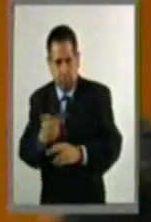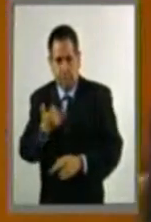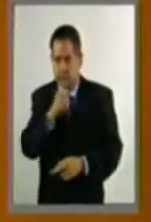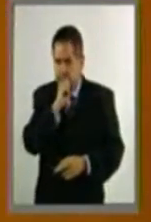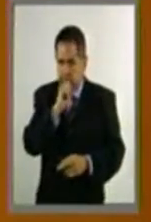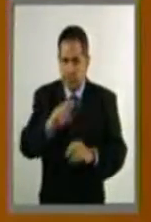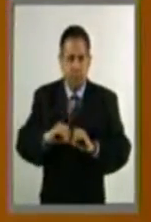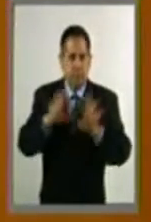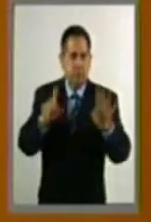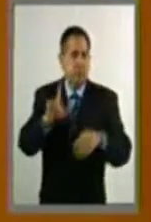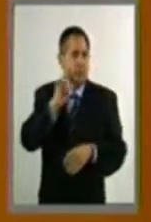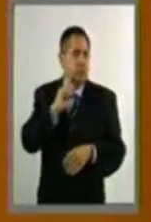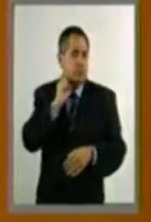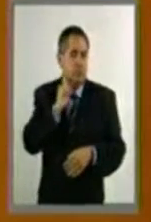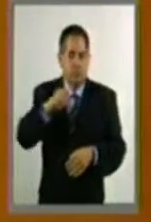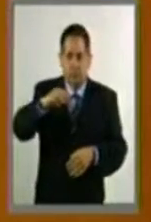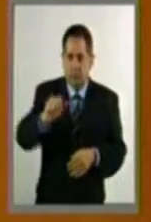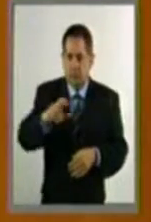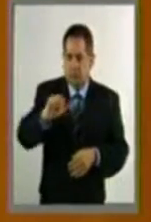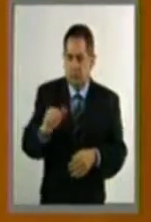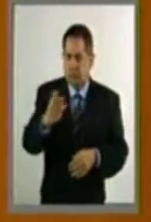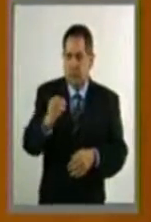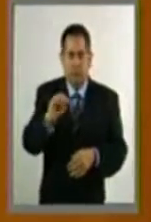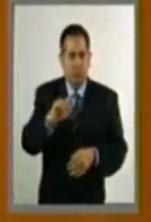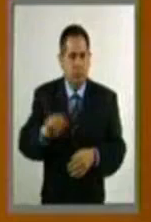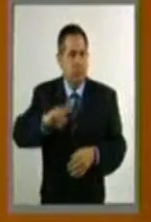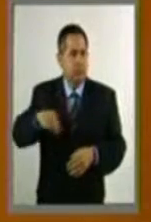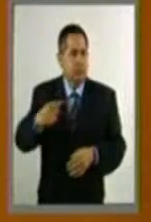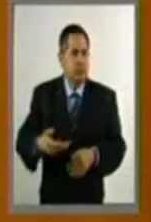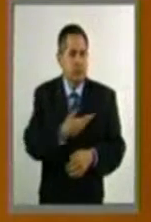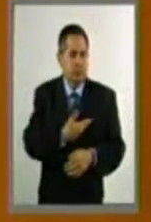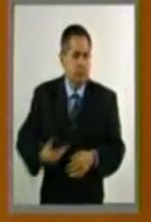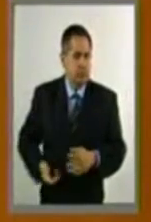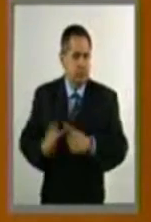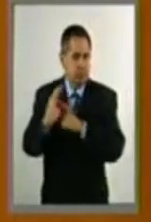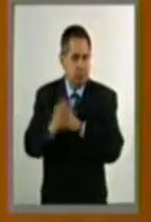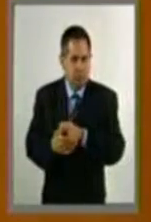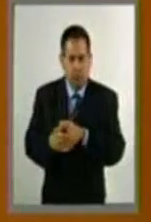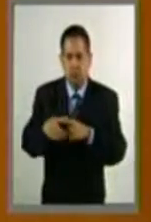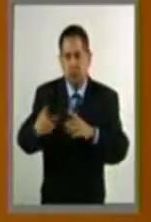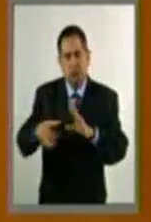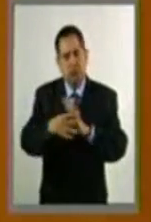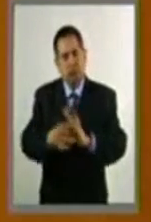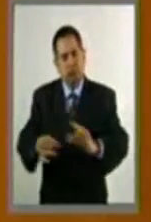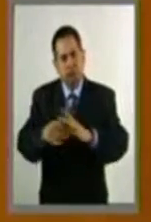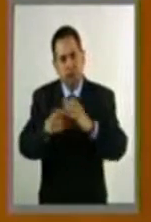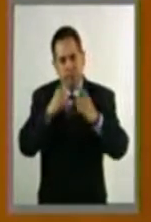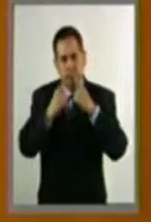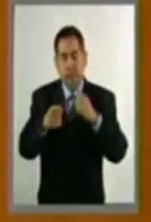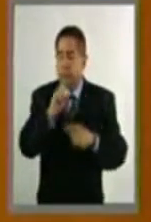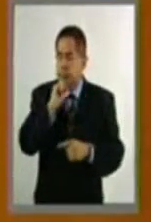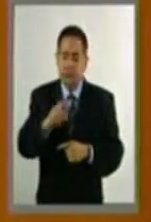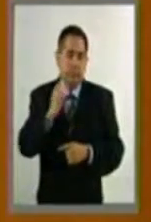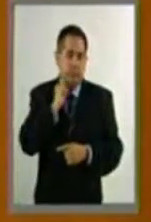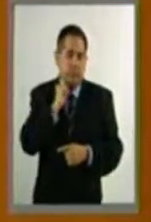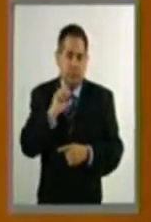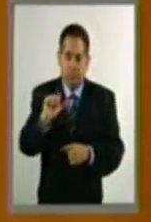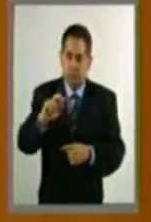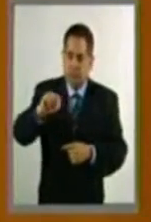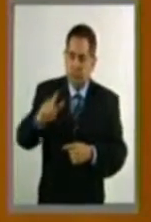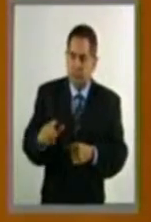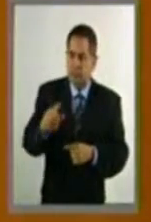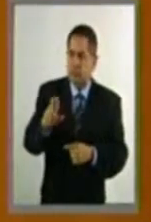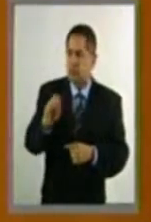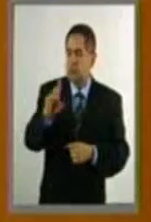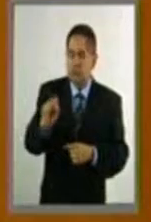de la senadora María Elena García Gómez, presidenta de la Comisión de los Derechos de la Niñez y la Adolescencia, y del senador Ángel Benjamín